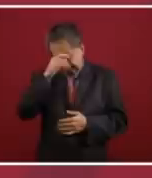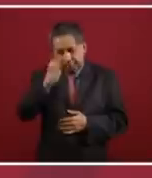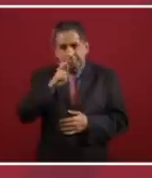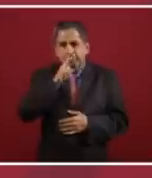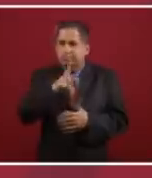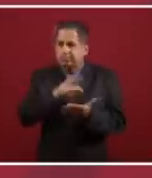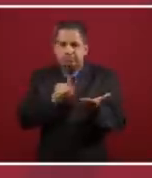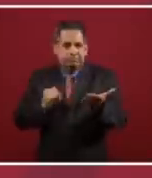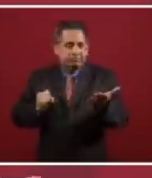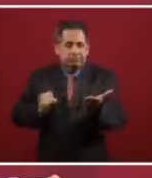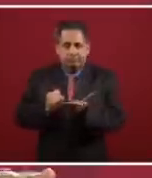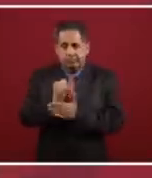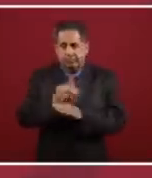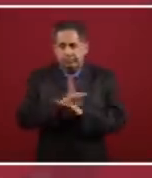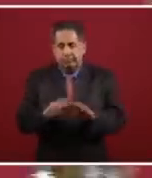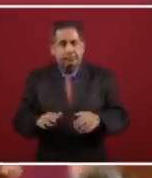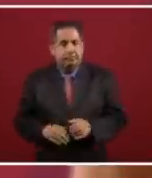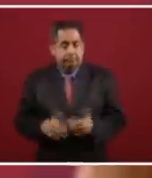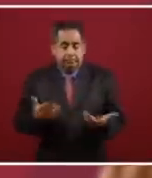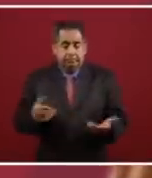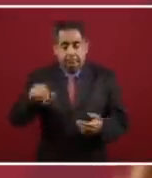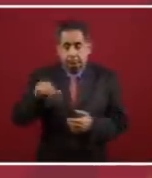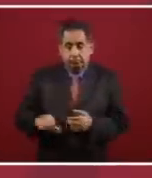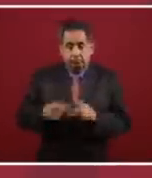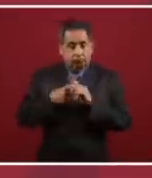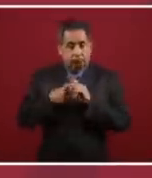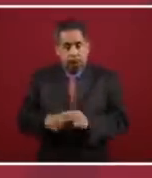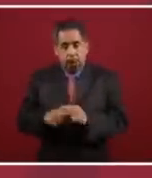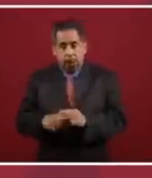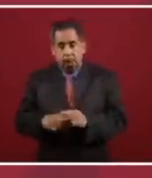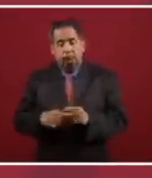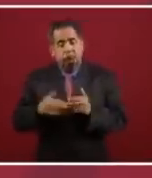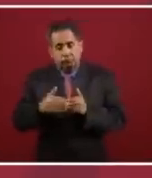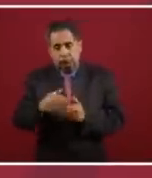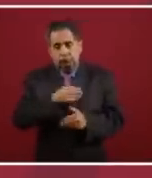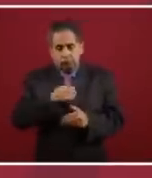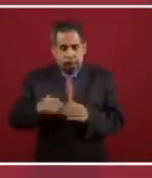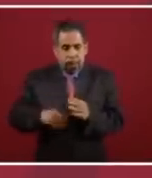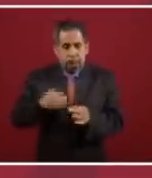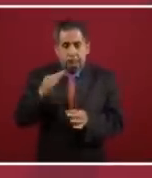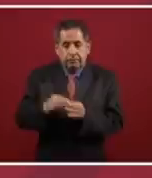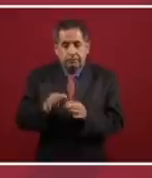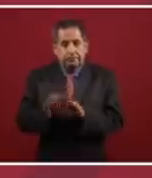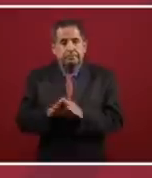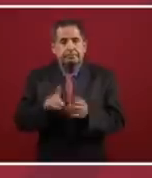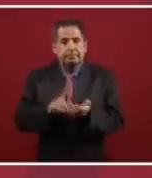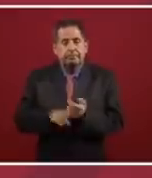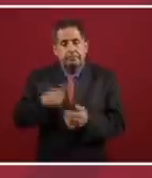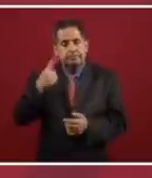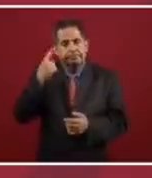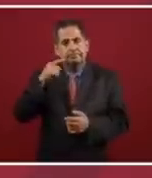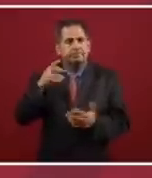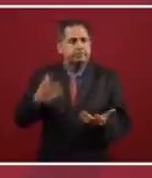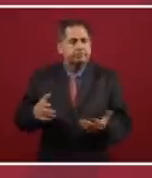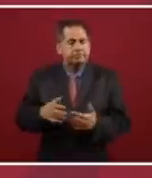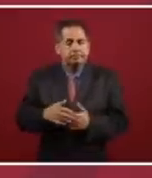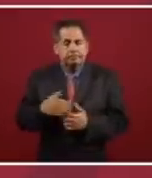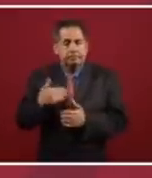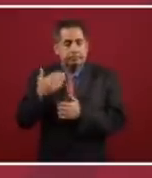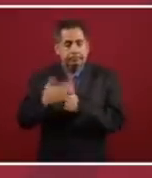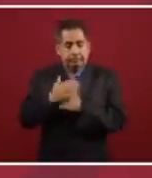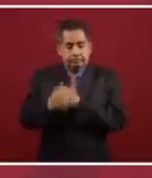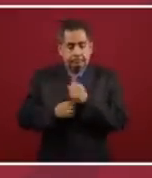hoy iniciamos y vamos a cumplir para que en el